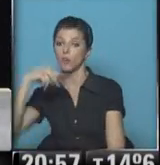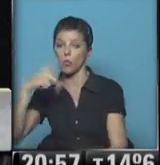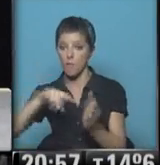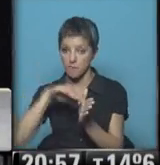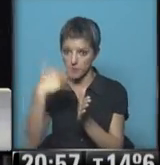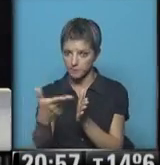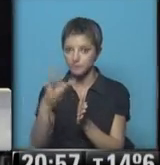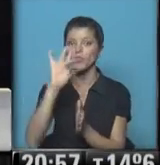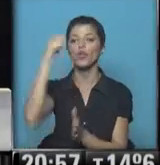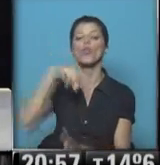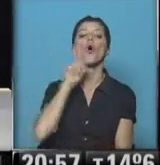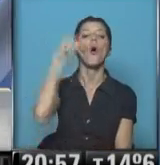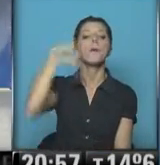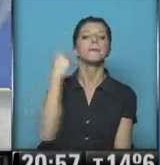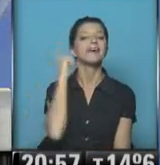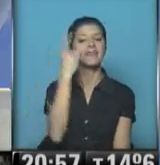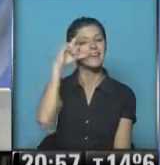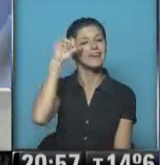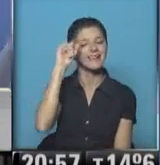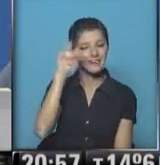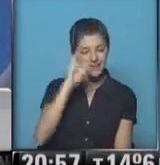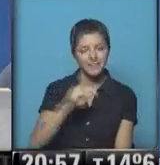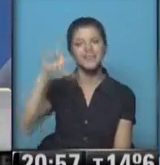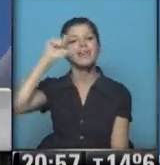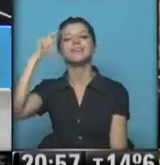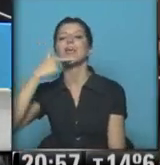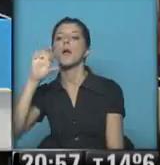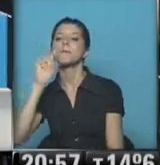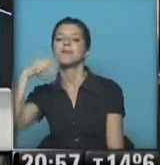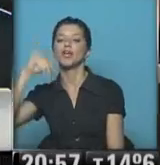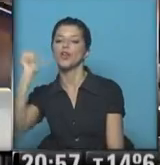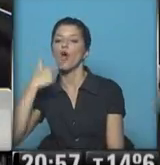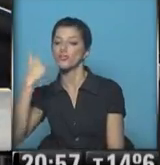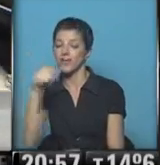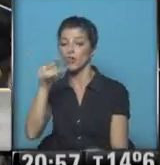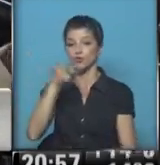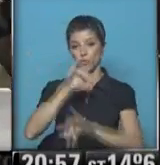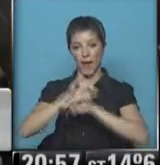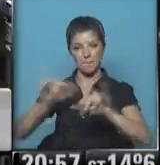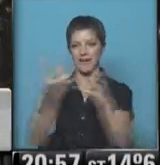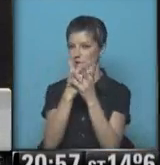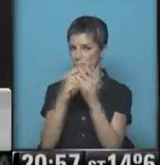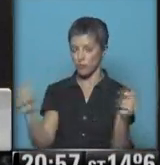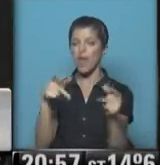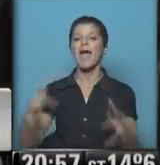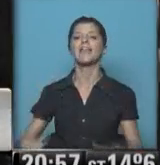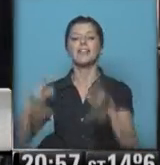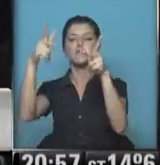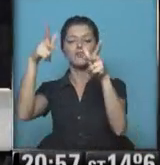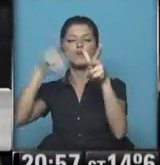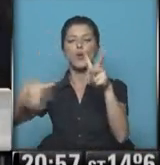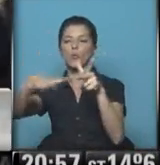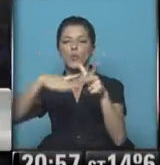domínguez y fernando espinoza realizaron el cierre de campaña en el viejo edificio del pasaje dardo rocha en la ciudad de la plata